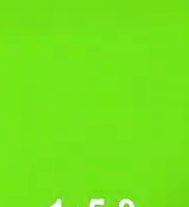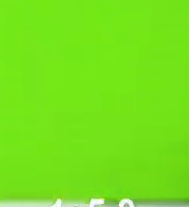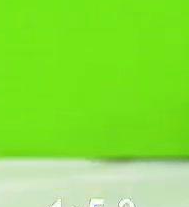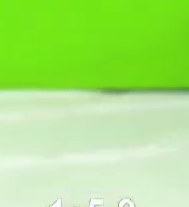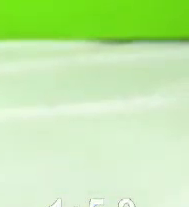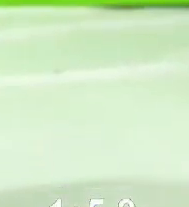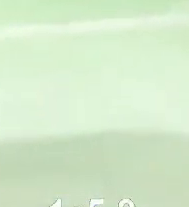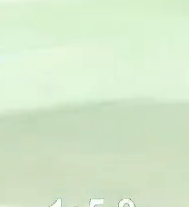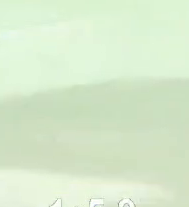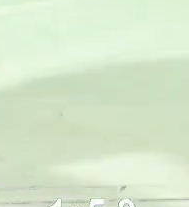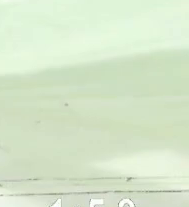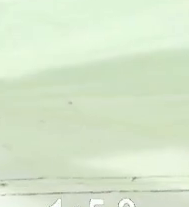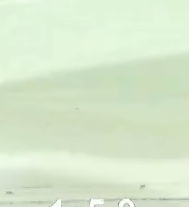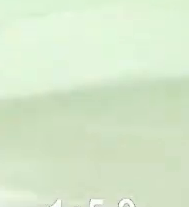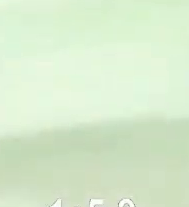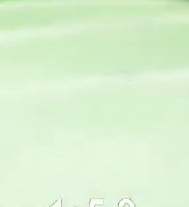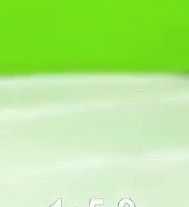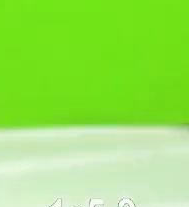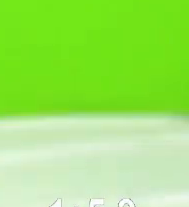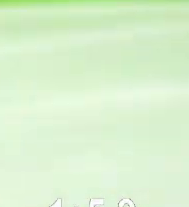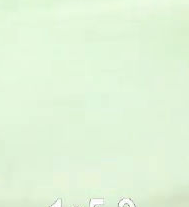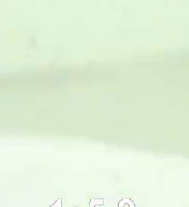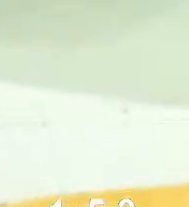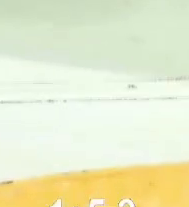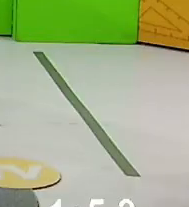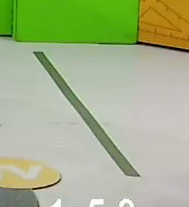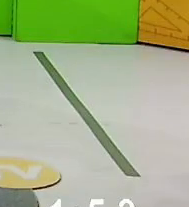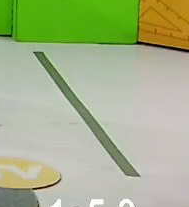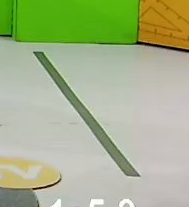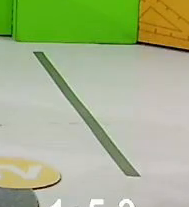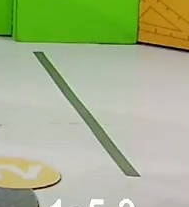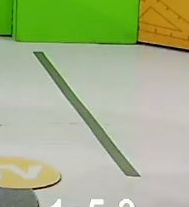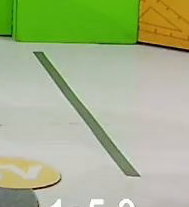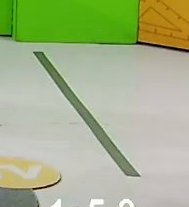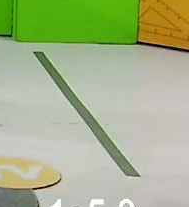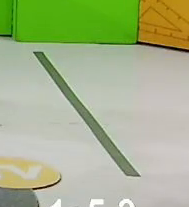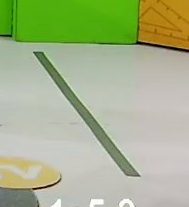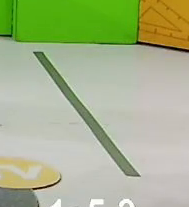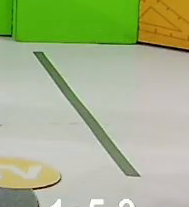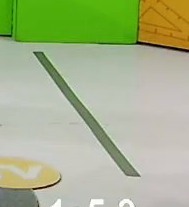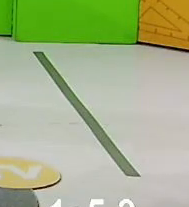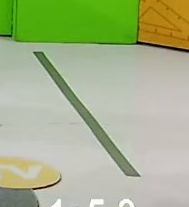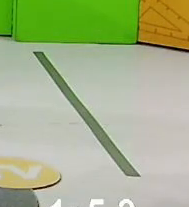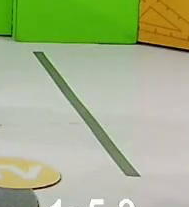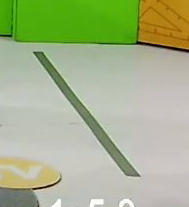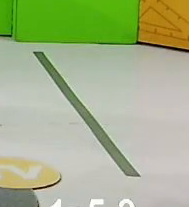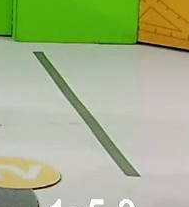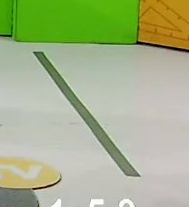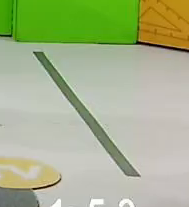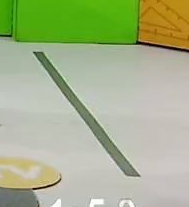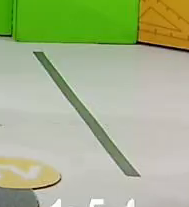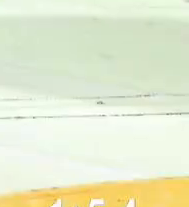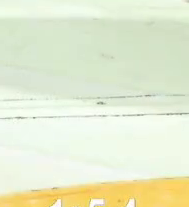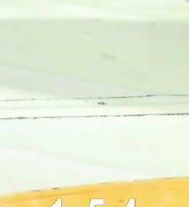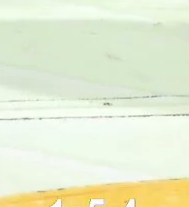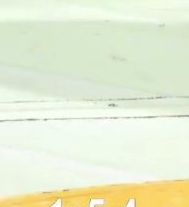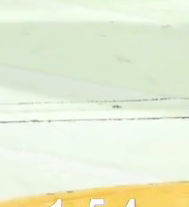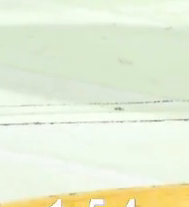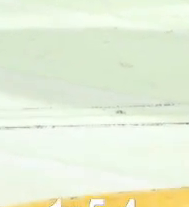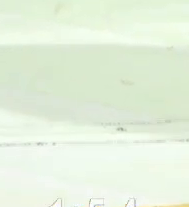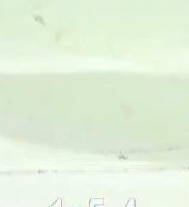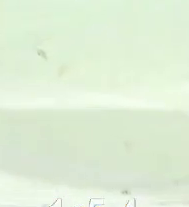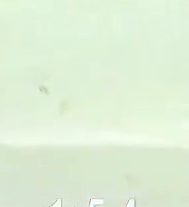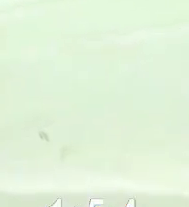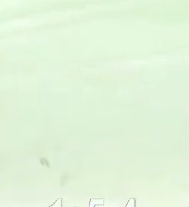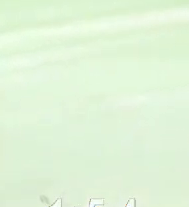pam, pam, pam. Arriba. 1, 2, 3. Releve. Releve quiere decir los dos pies